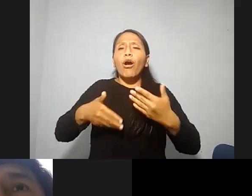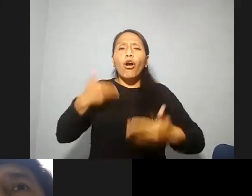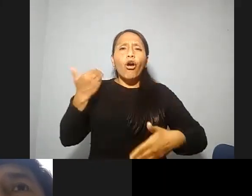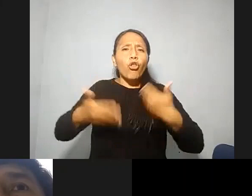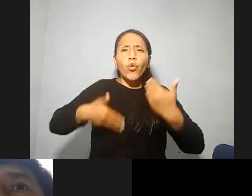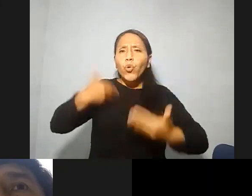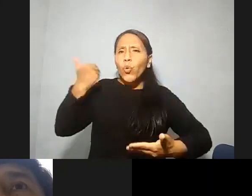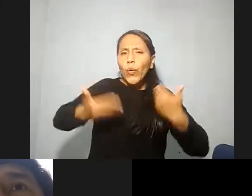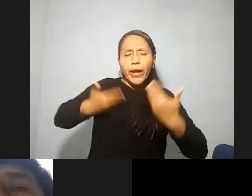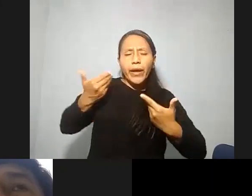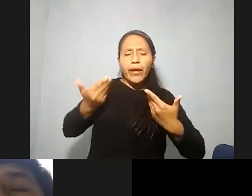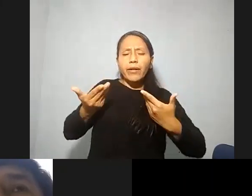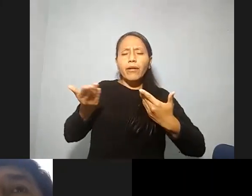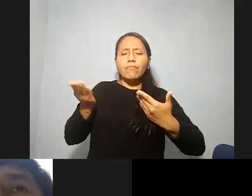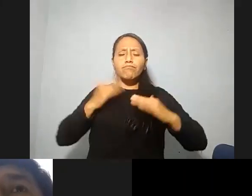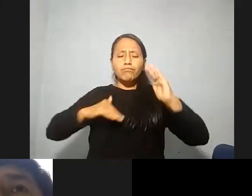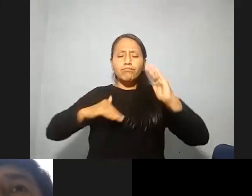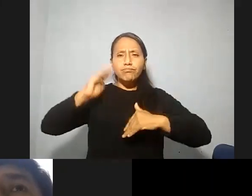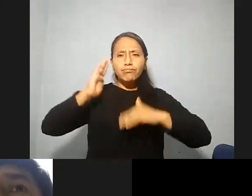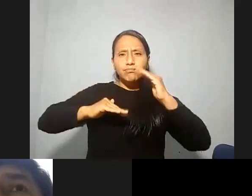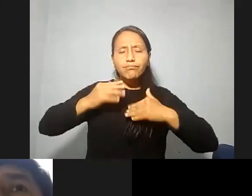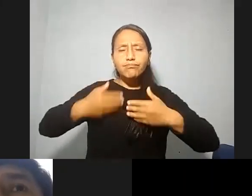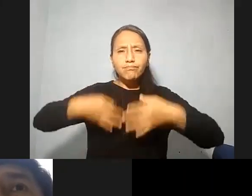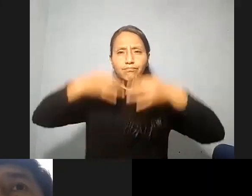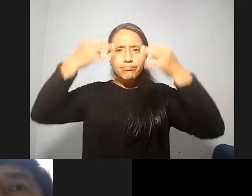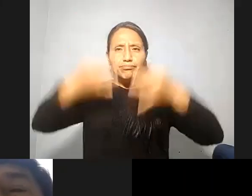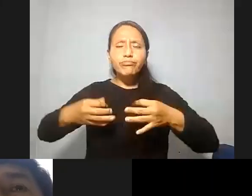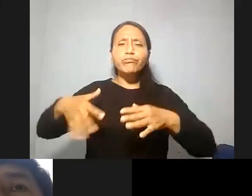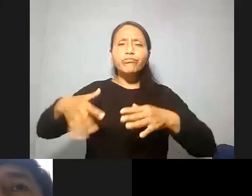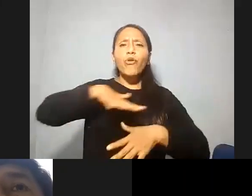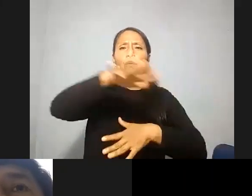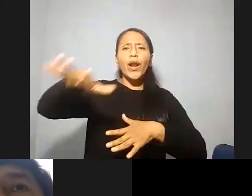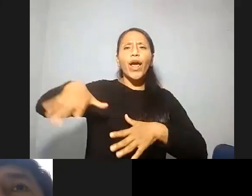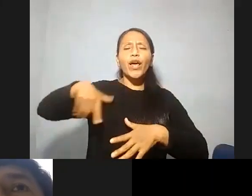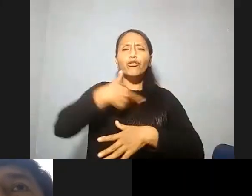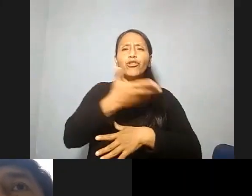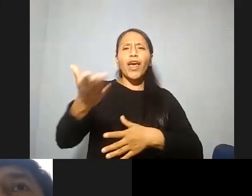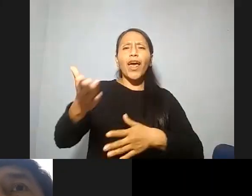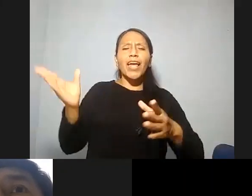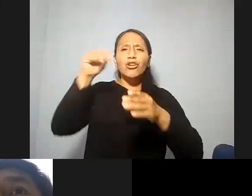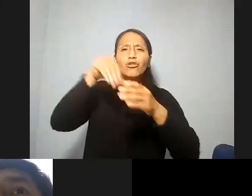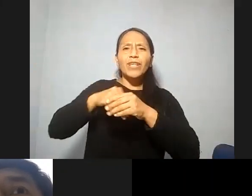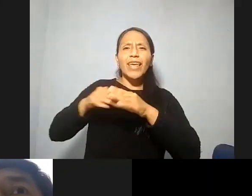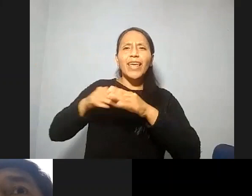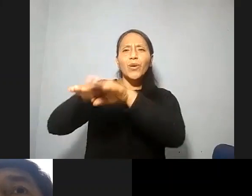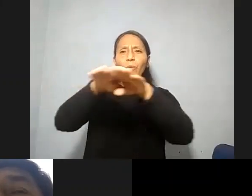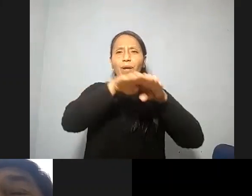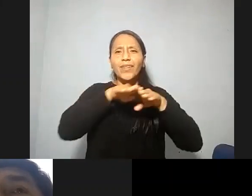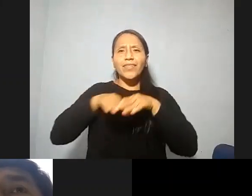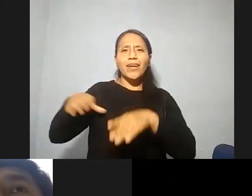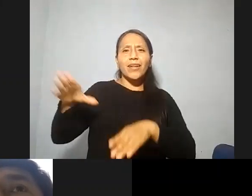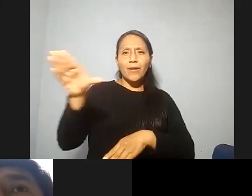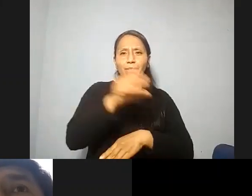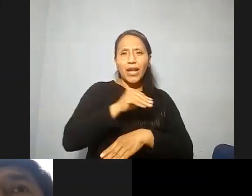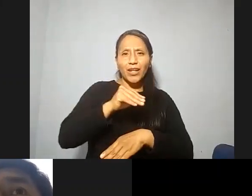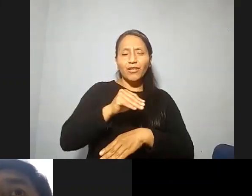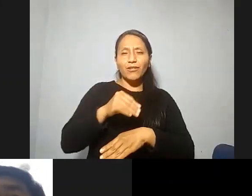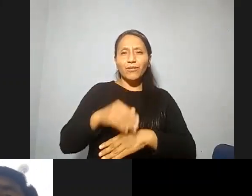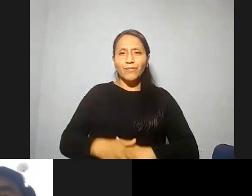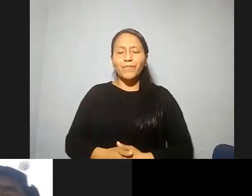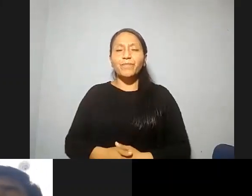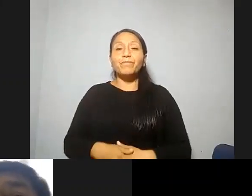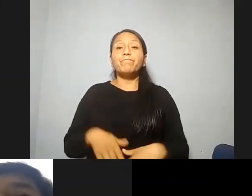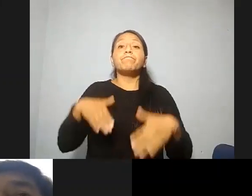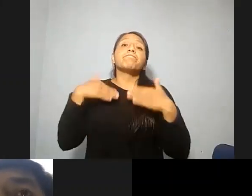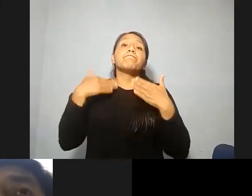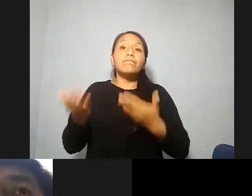desconstruir y volver a construir, ¿sí?, una sociedad inclusiva y equitativa para todos. En este sentido, como les